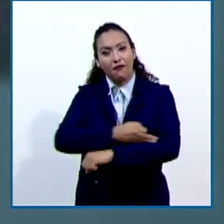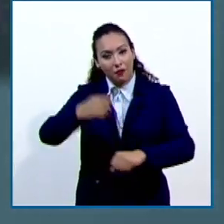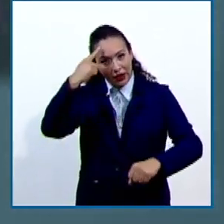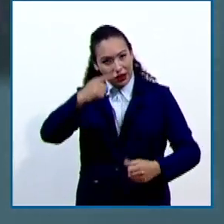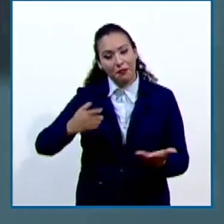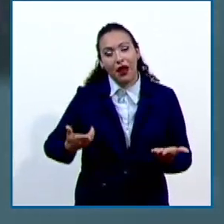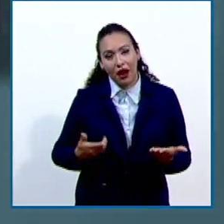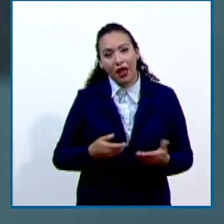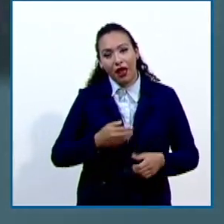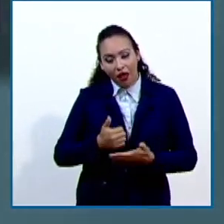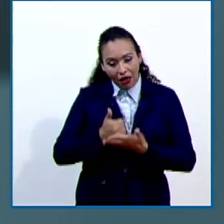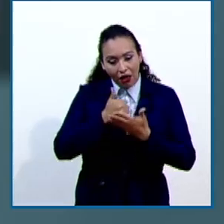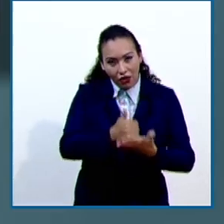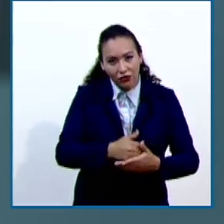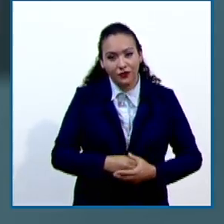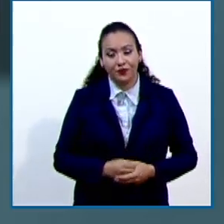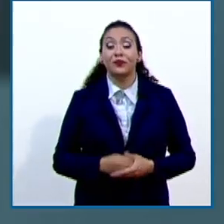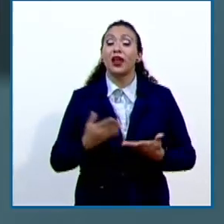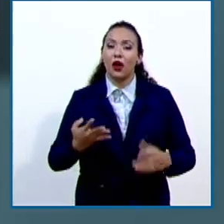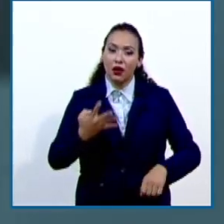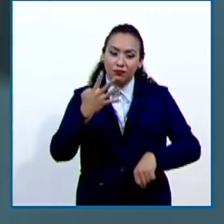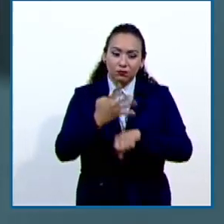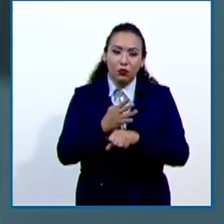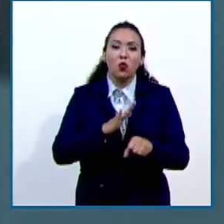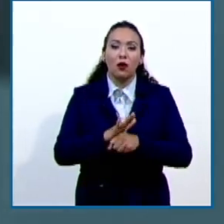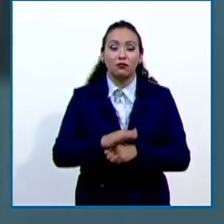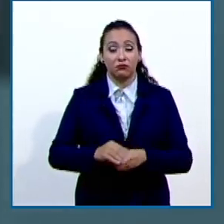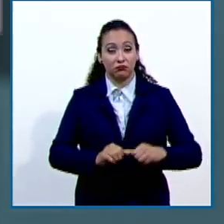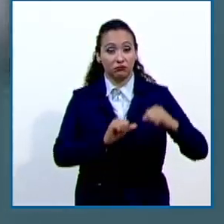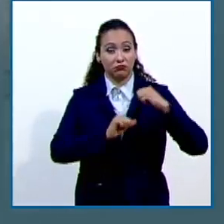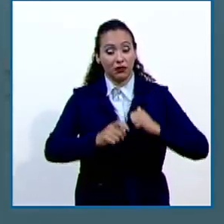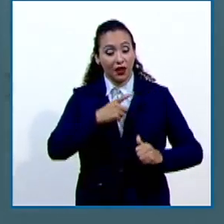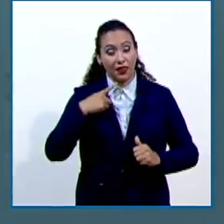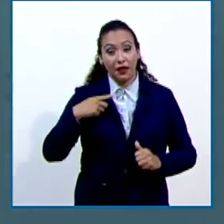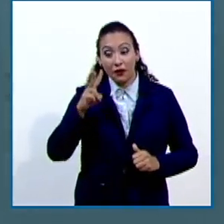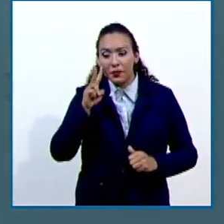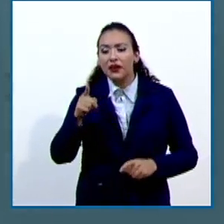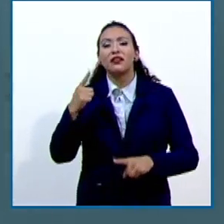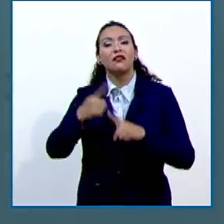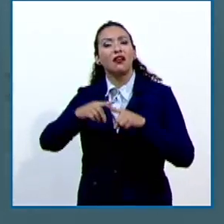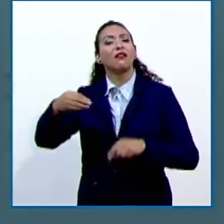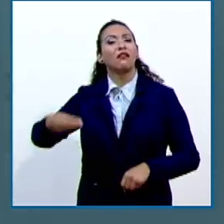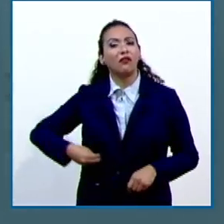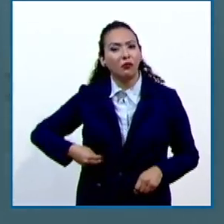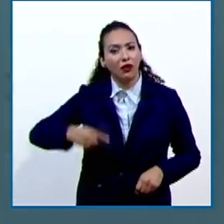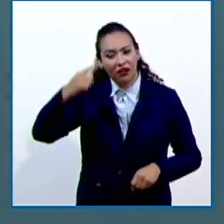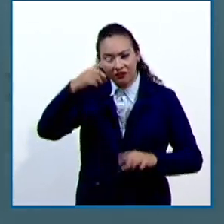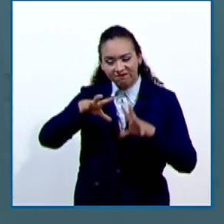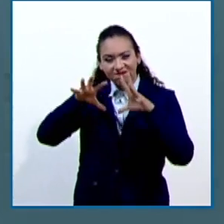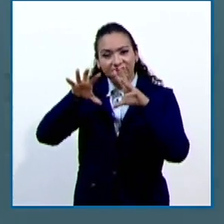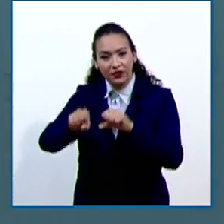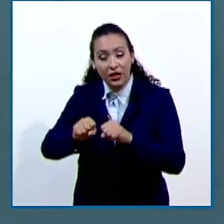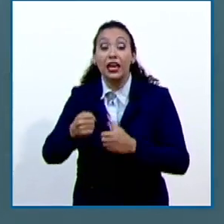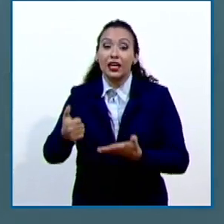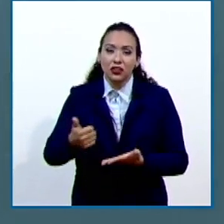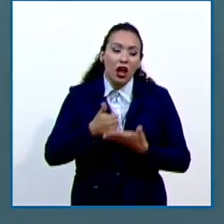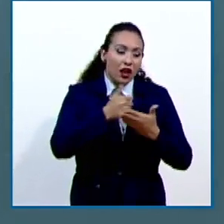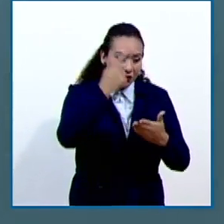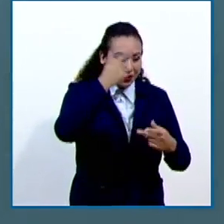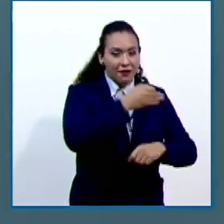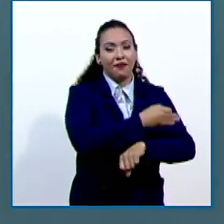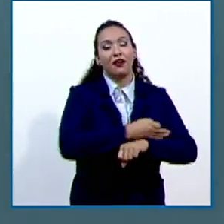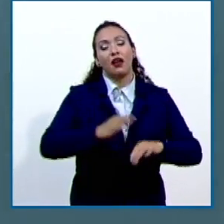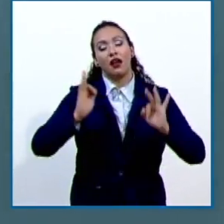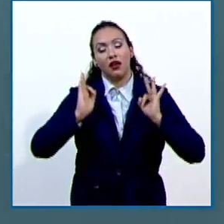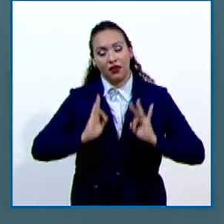refiere a las sanciones, las autoridades deben identificar a las personas responsables para satisfacer el derecho a la justicia, la verdad